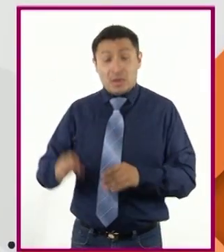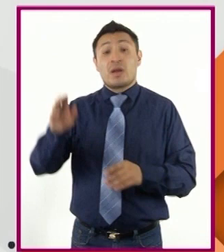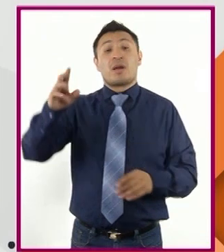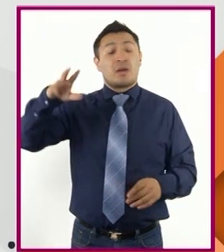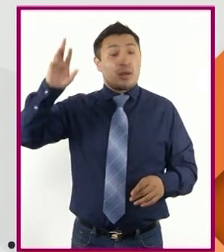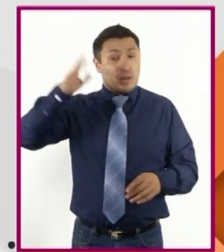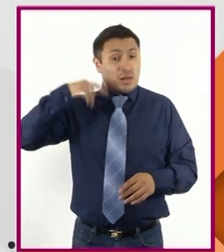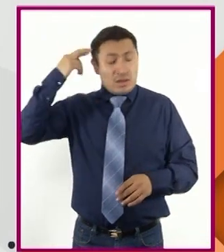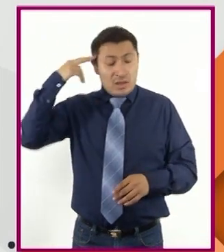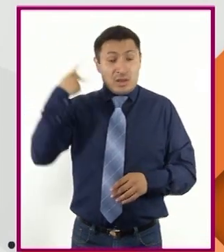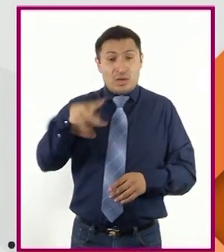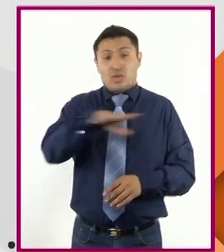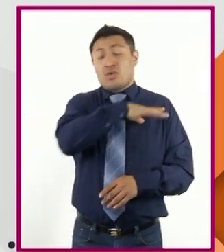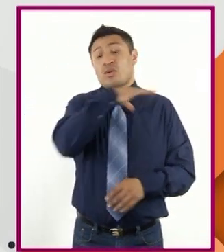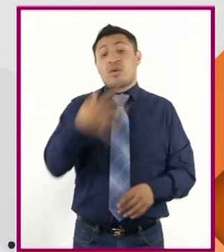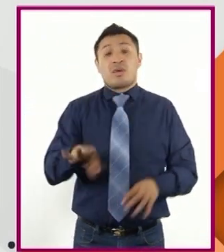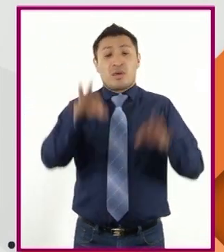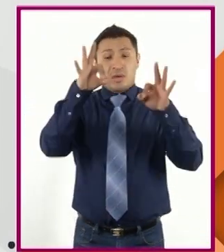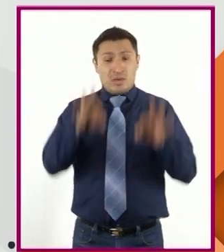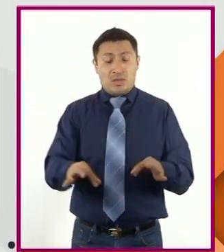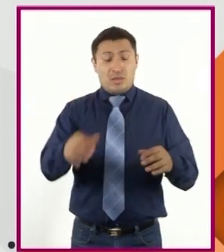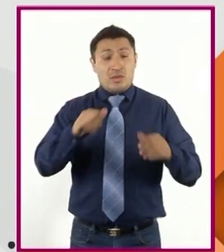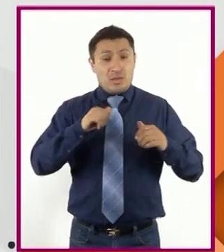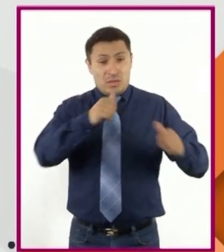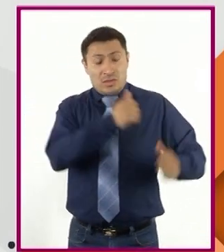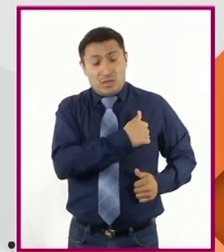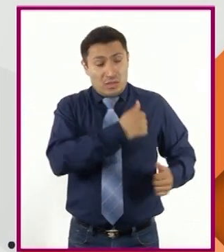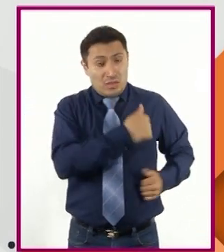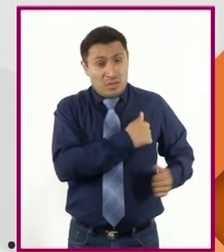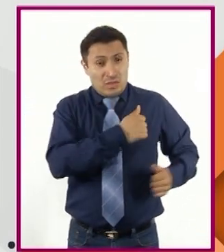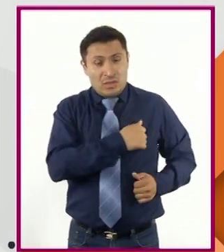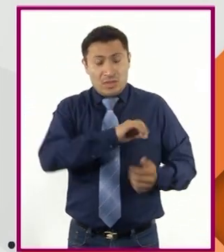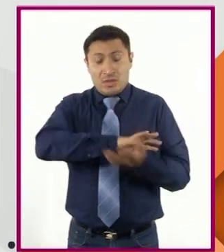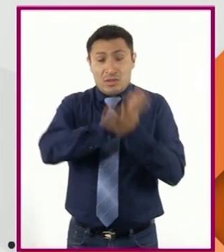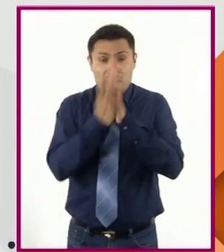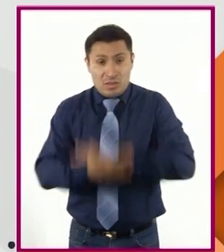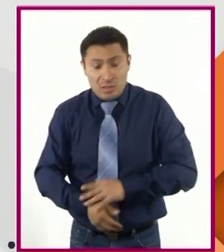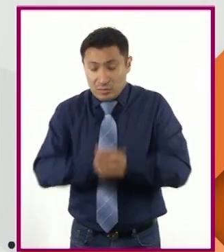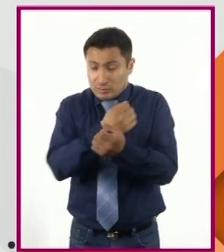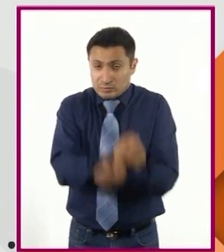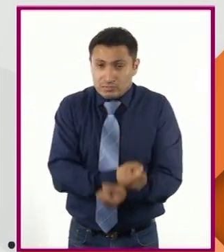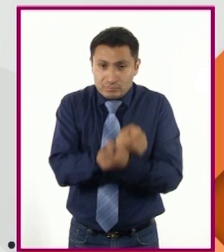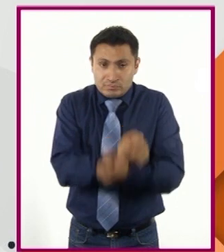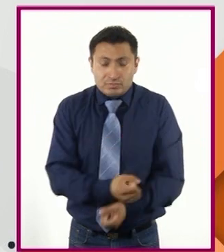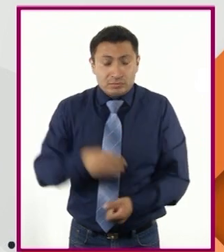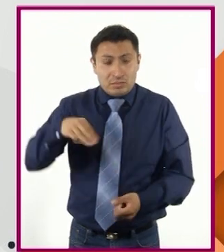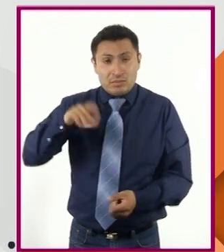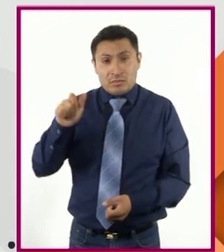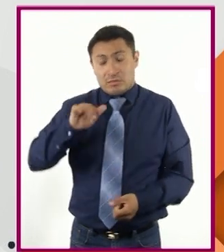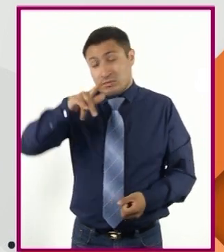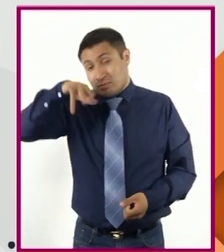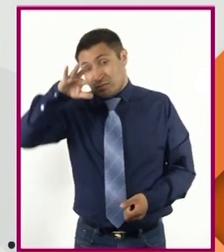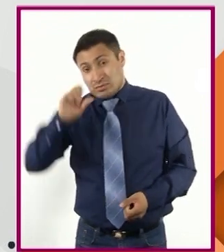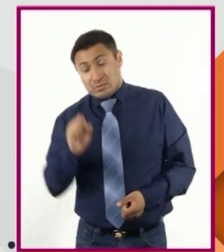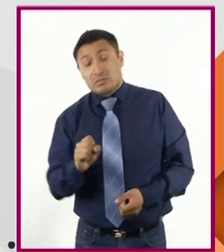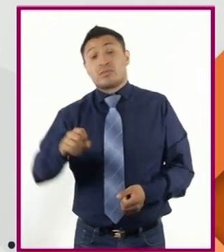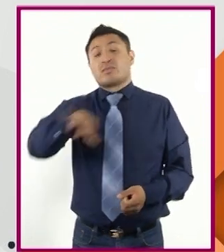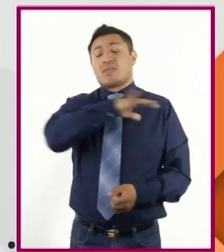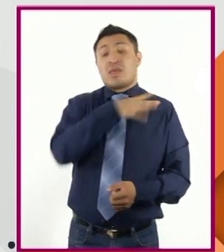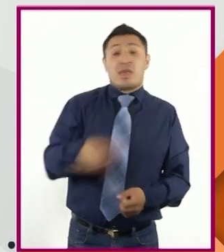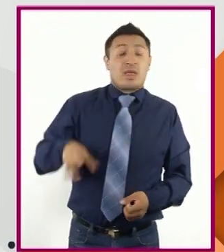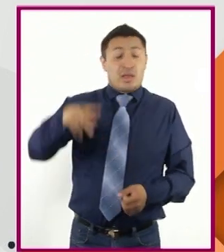emperador, sus generales, oficiales y soldados fueron hechos prisioneros. Maximiliano y sus generales, los